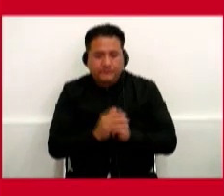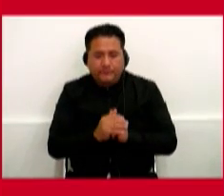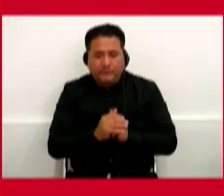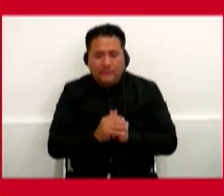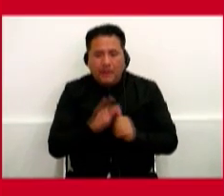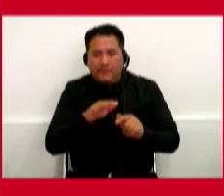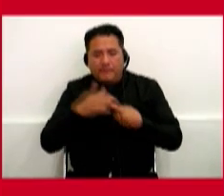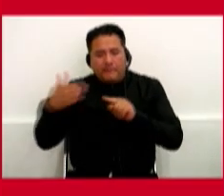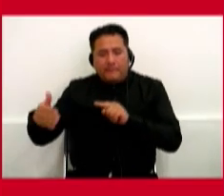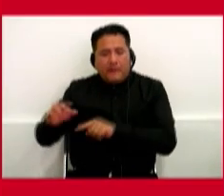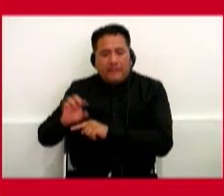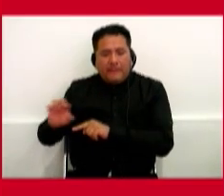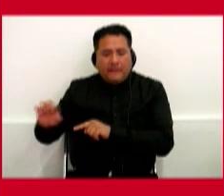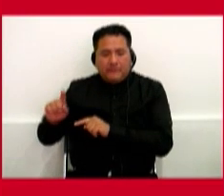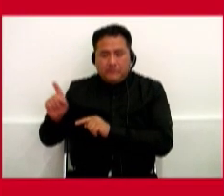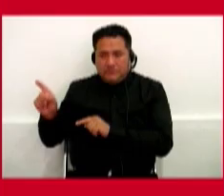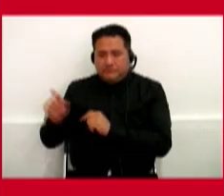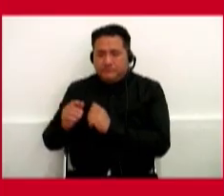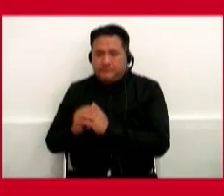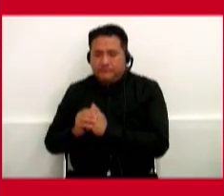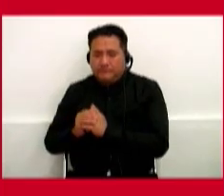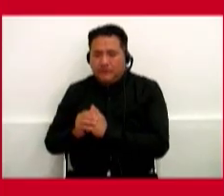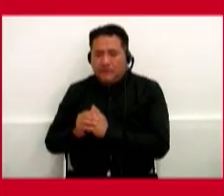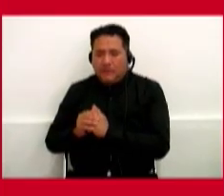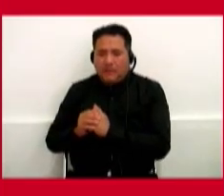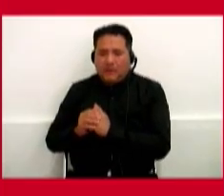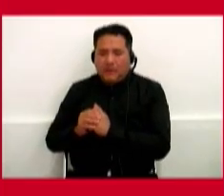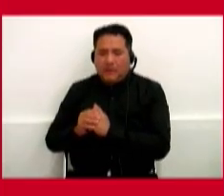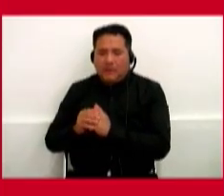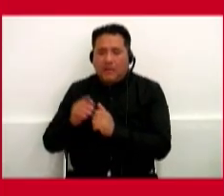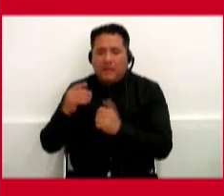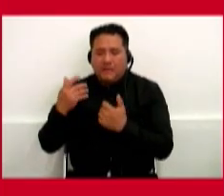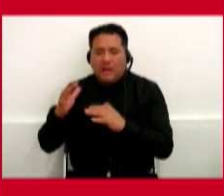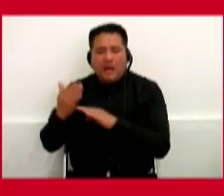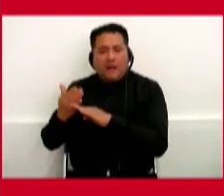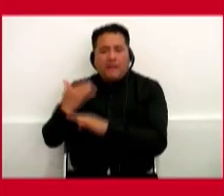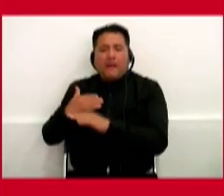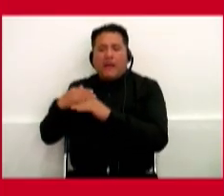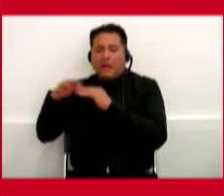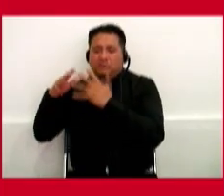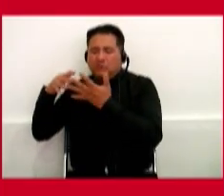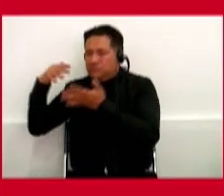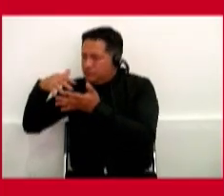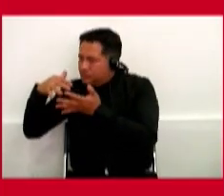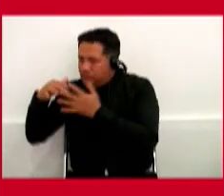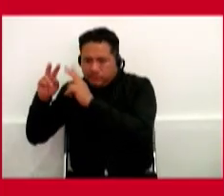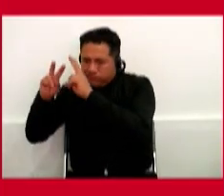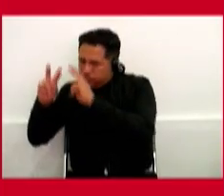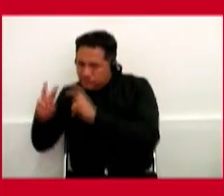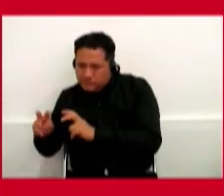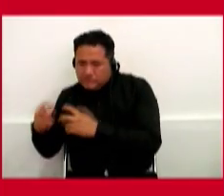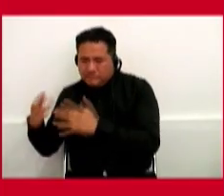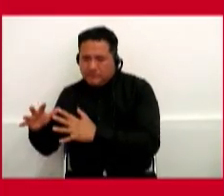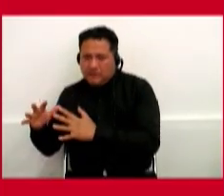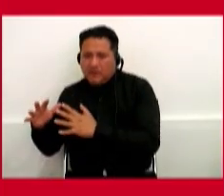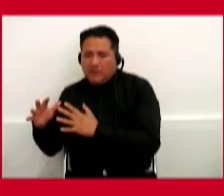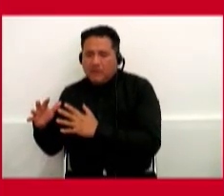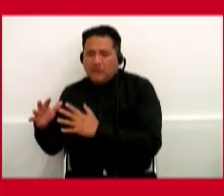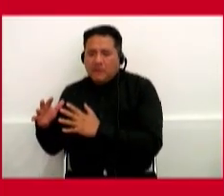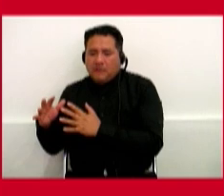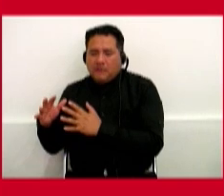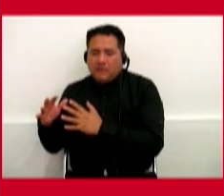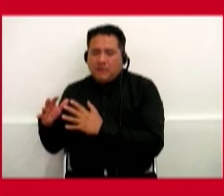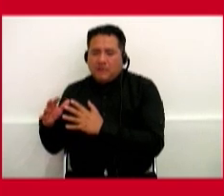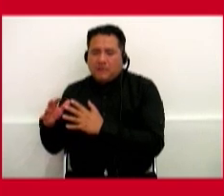derecha algunos análisis preliminares, ¿no?, que también sustentan la necesidad de realizar